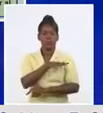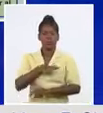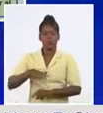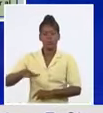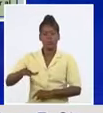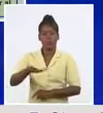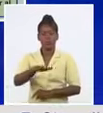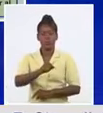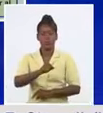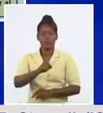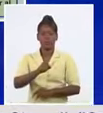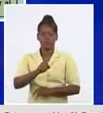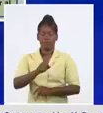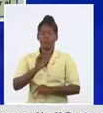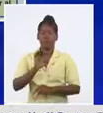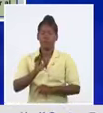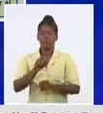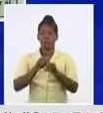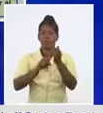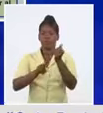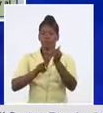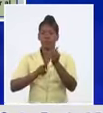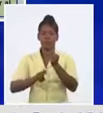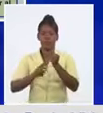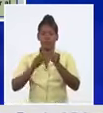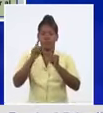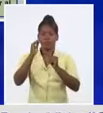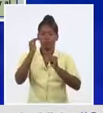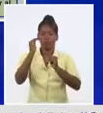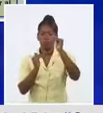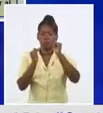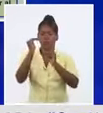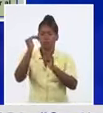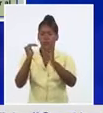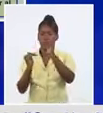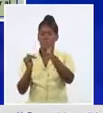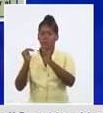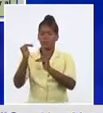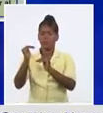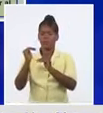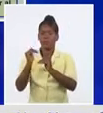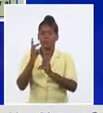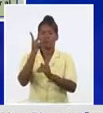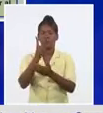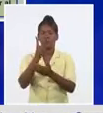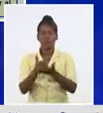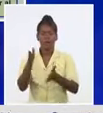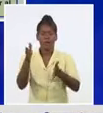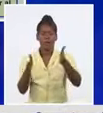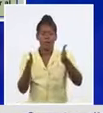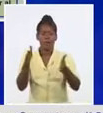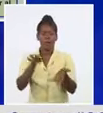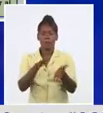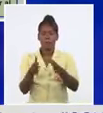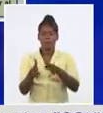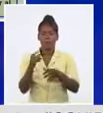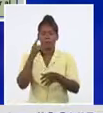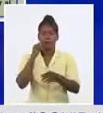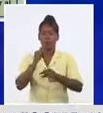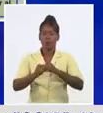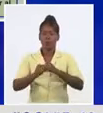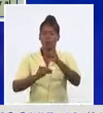disculpe, de casos confirmados de COVID-19 en estos últimos 15 días ha descendido a